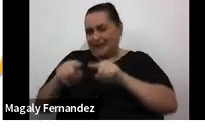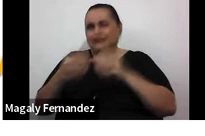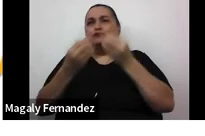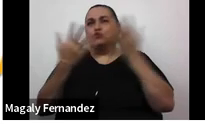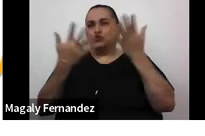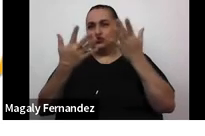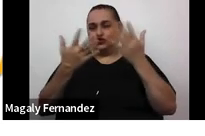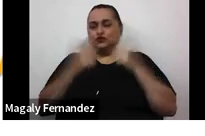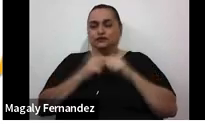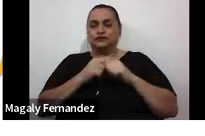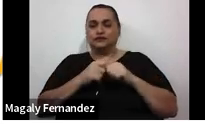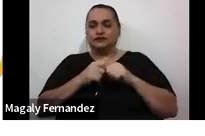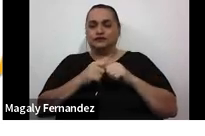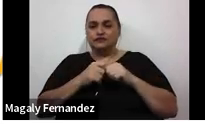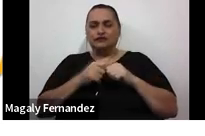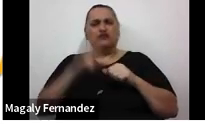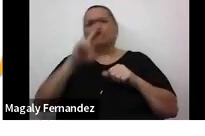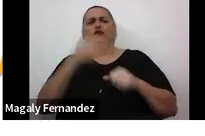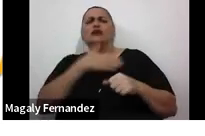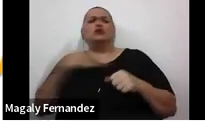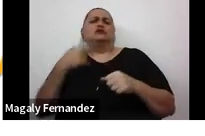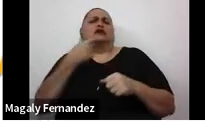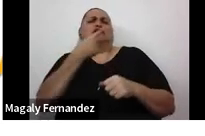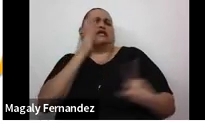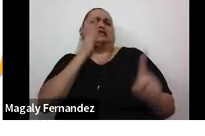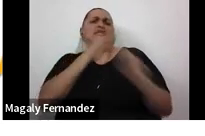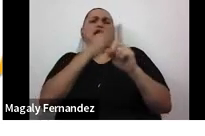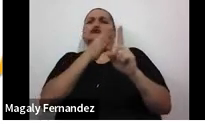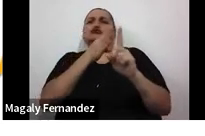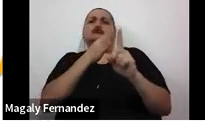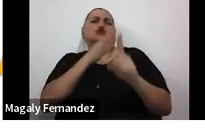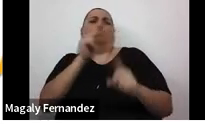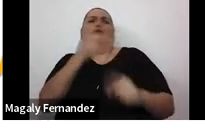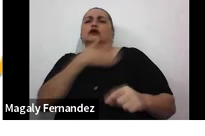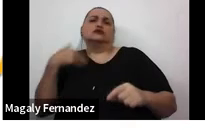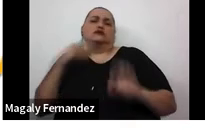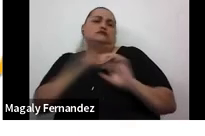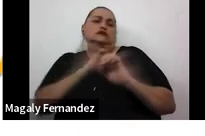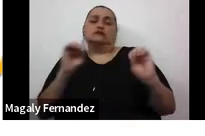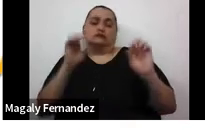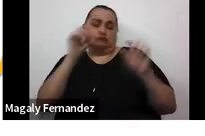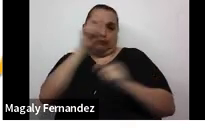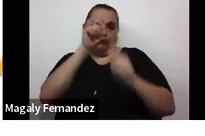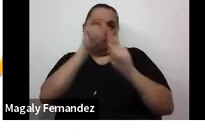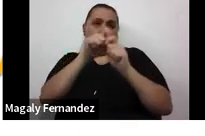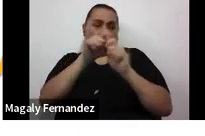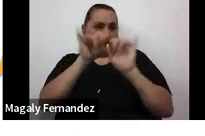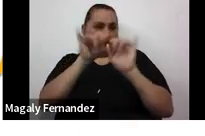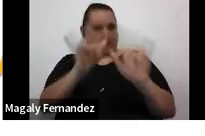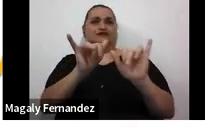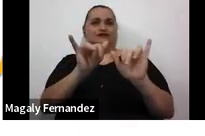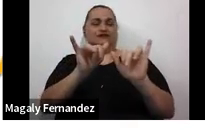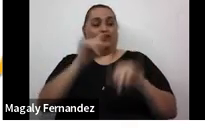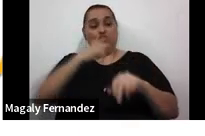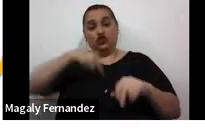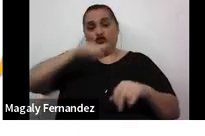como muy sin filtro verdad no no me gusta no me gusta y punto verdad Y entonces es eso nosotros como que